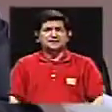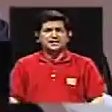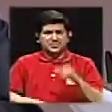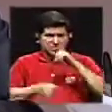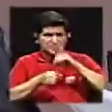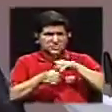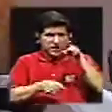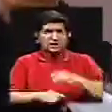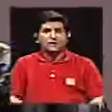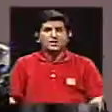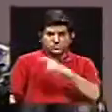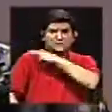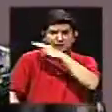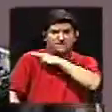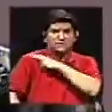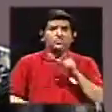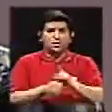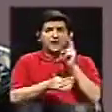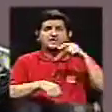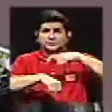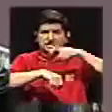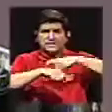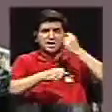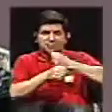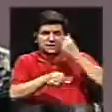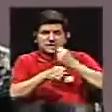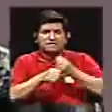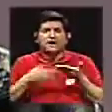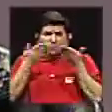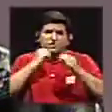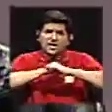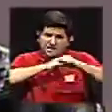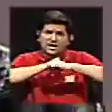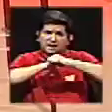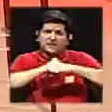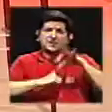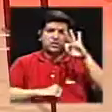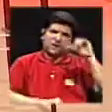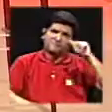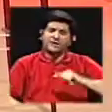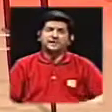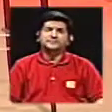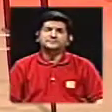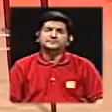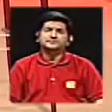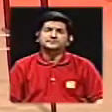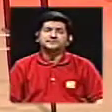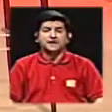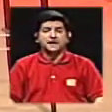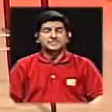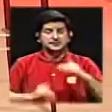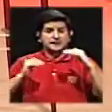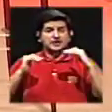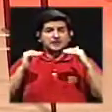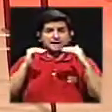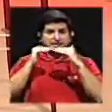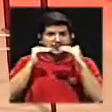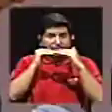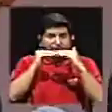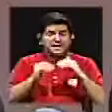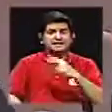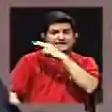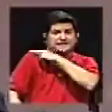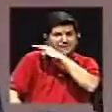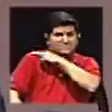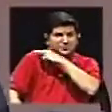cargo. Pero eso es usar el tiempo laboral para dedicarlo a la campaña del Frente Amplio. Es que altos cargos son relatividades.